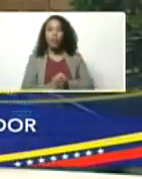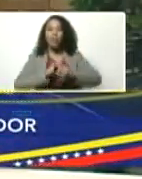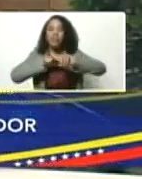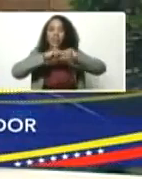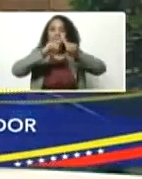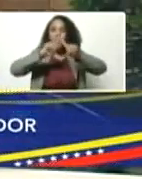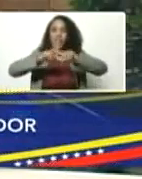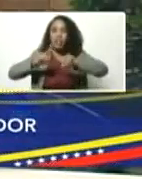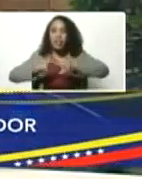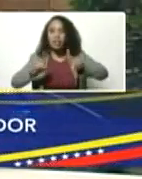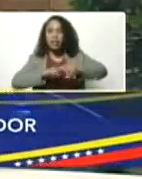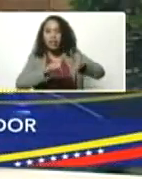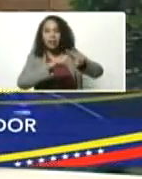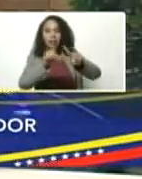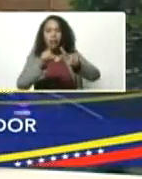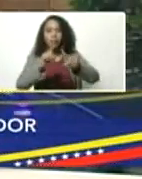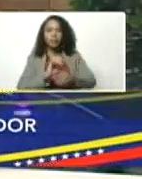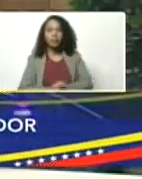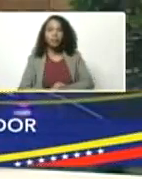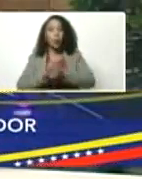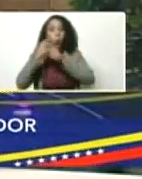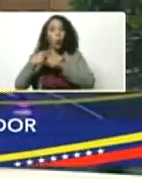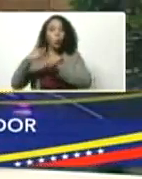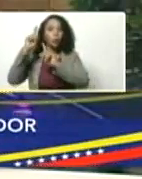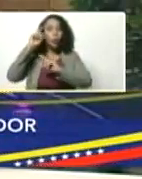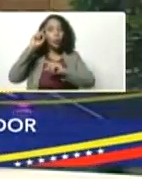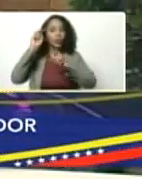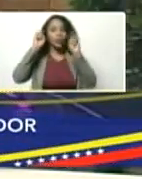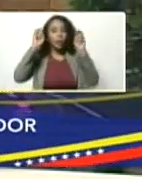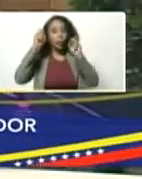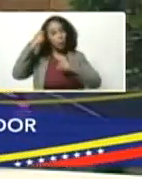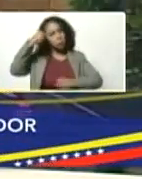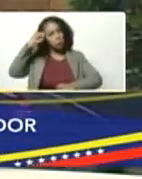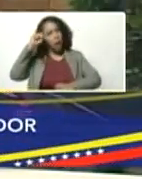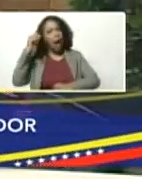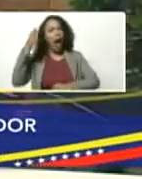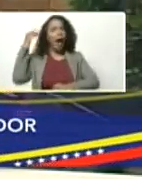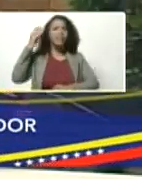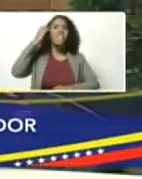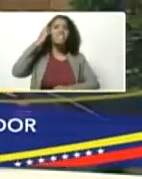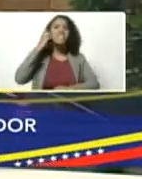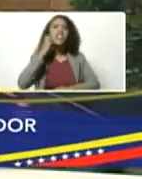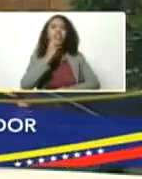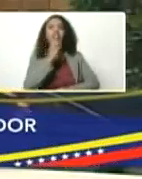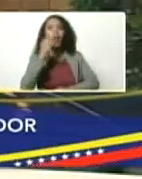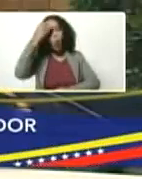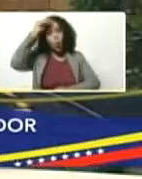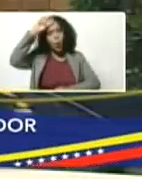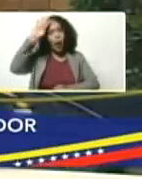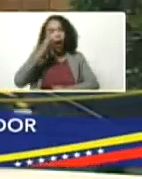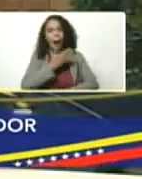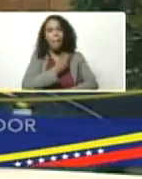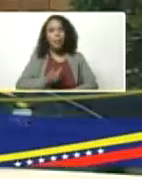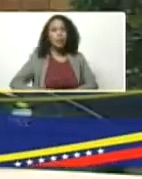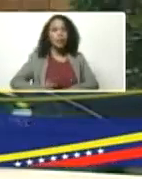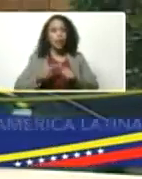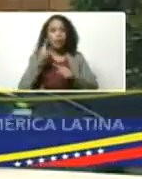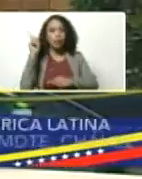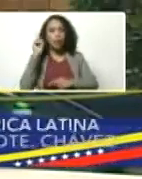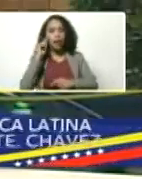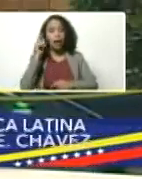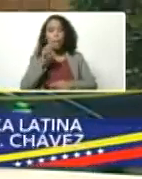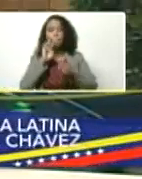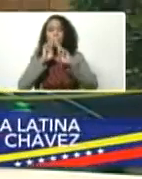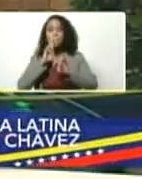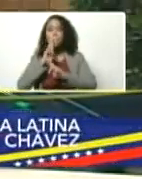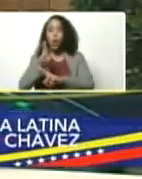diversificación. Otro elemento, recordábamos cuando Fidel le contestó al intelectual